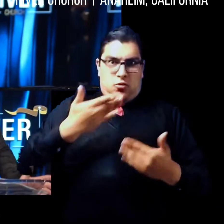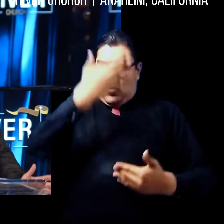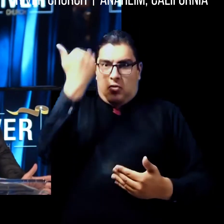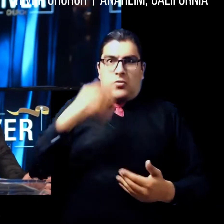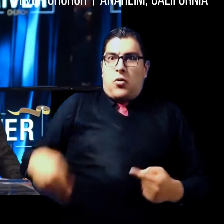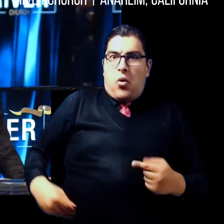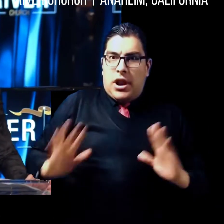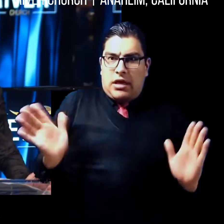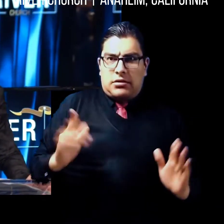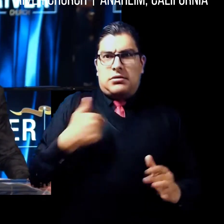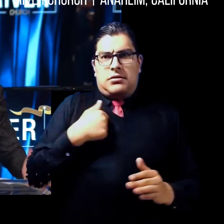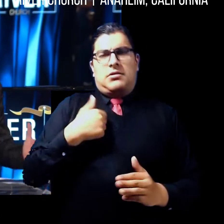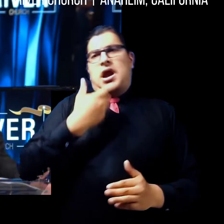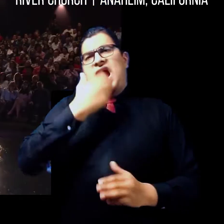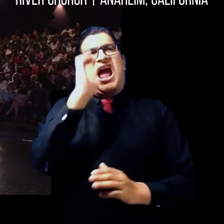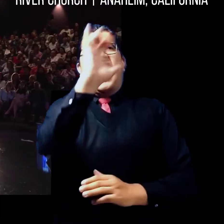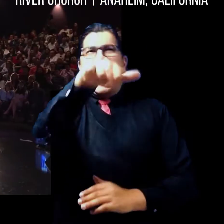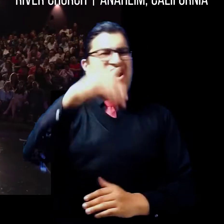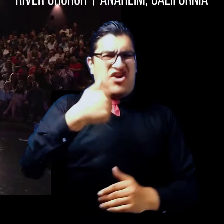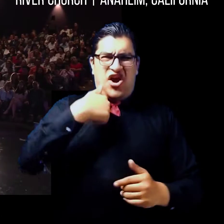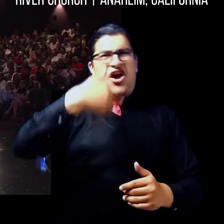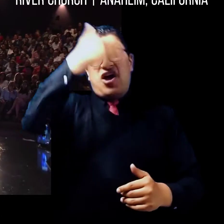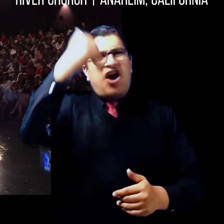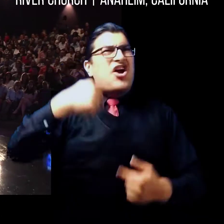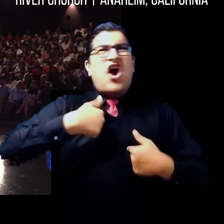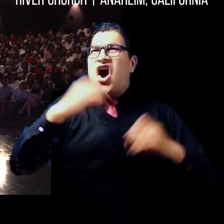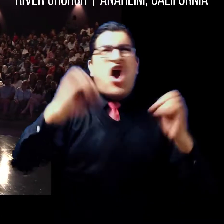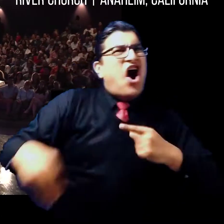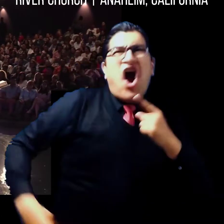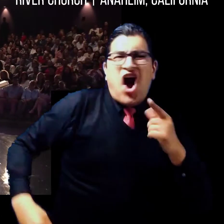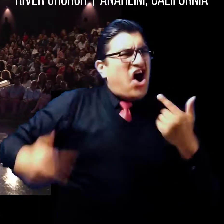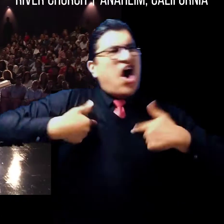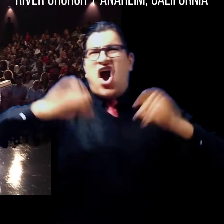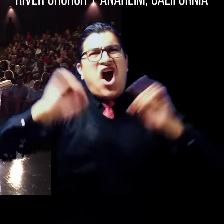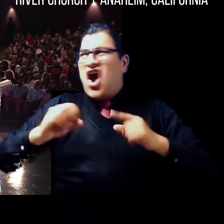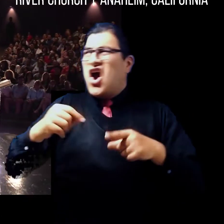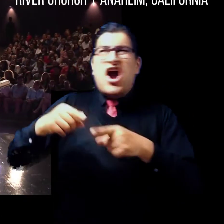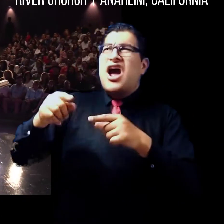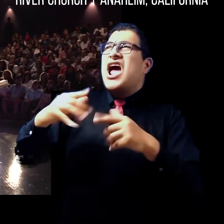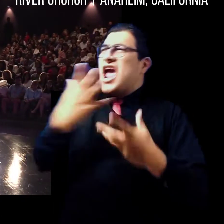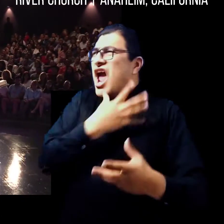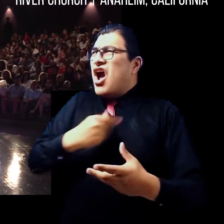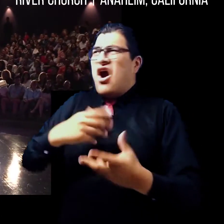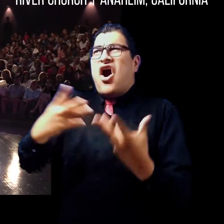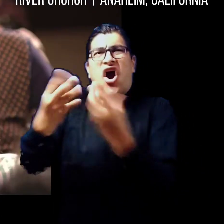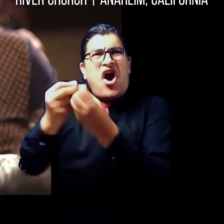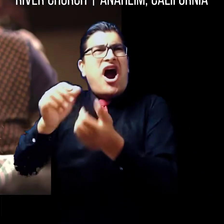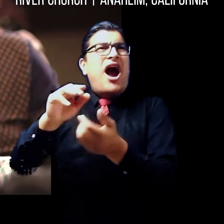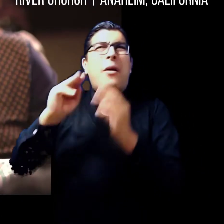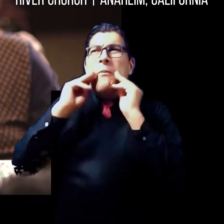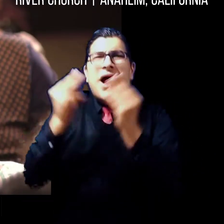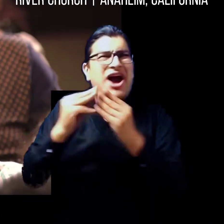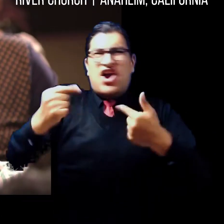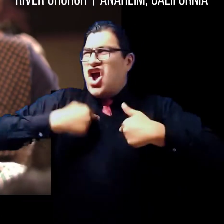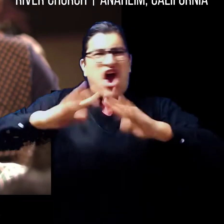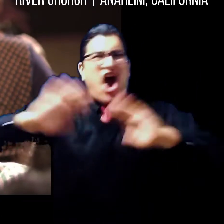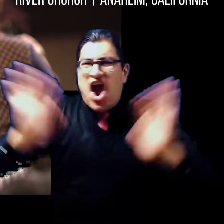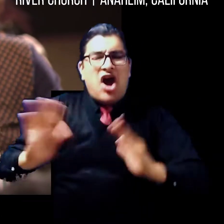en toda la noche. Soy inocente, no soy yo no soy el hijo del Chapo. Yo empiezo a gritar.